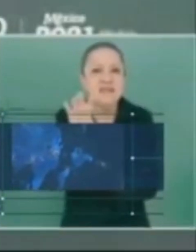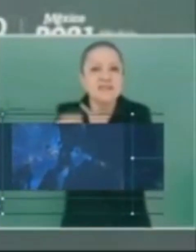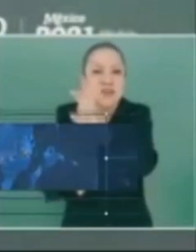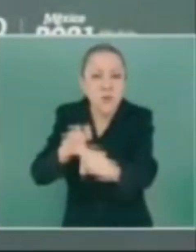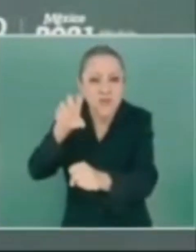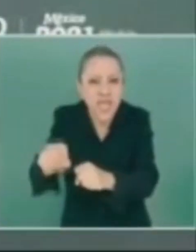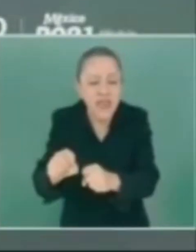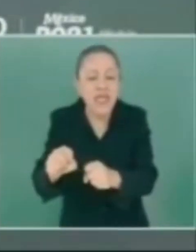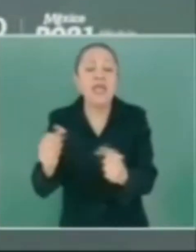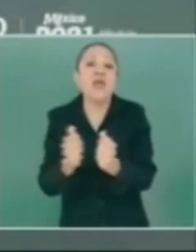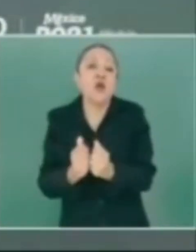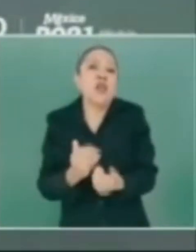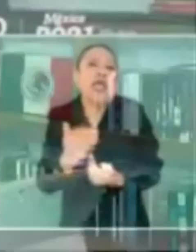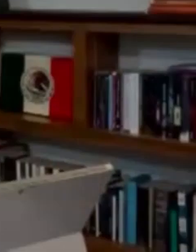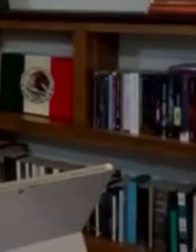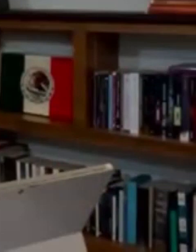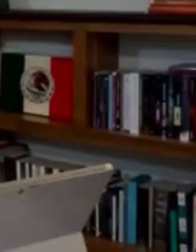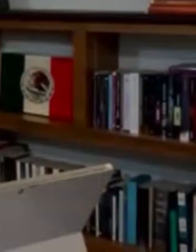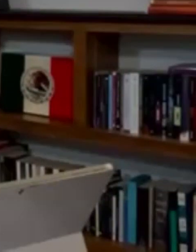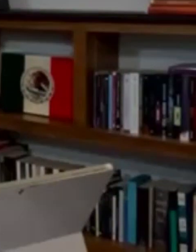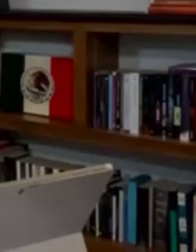población en una ilusión.